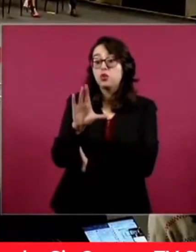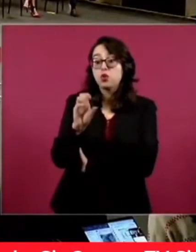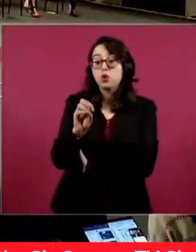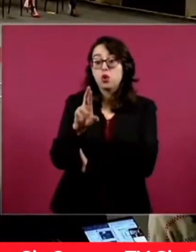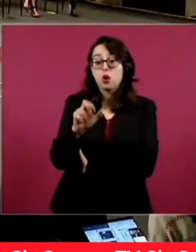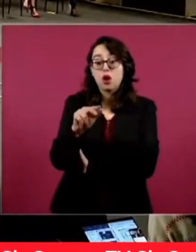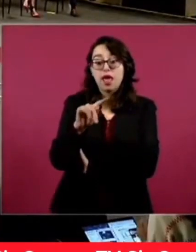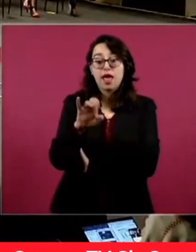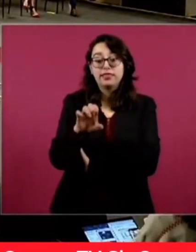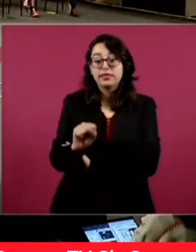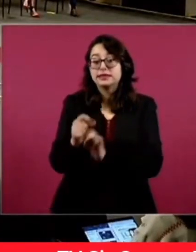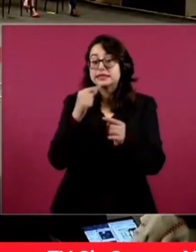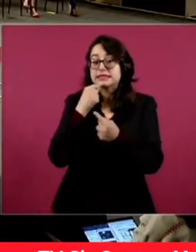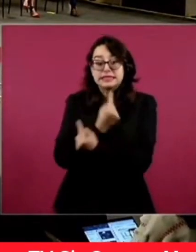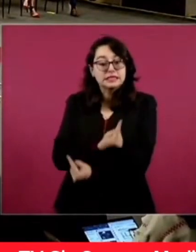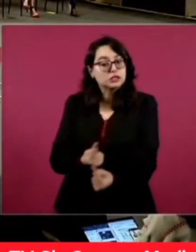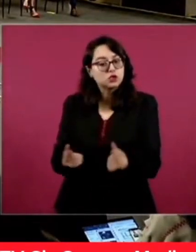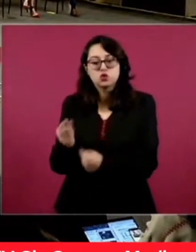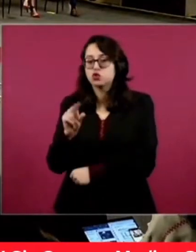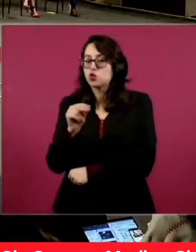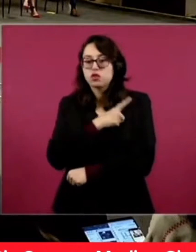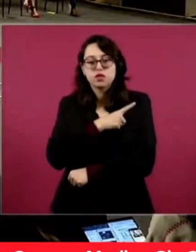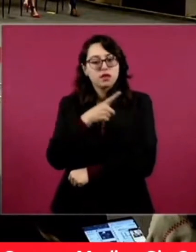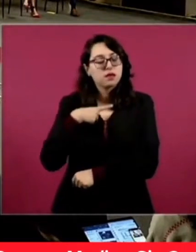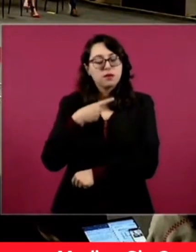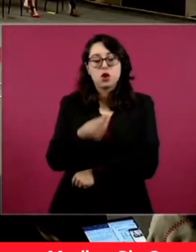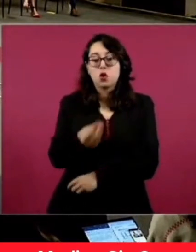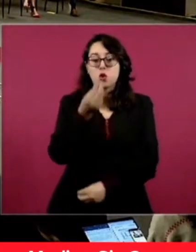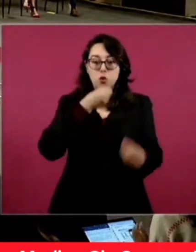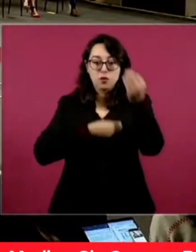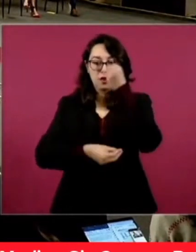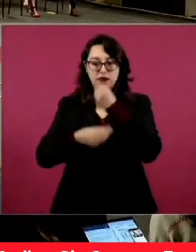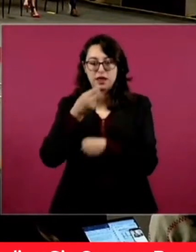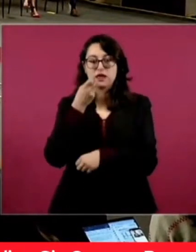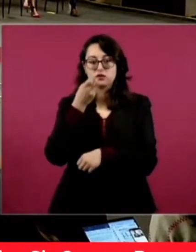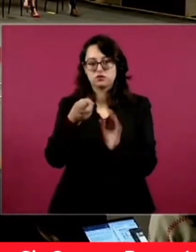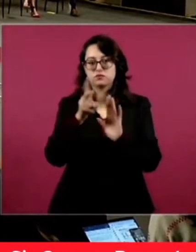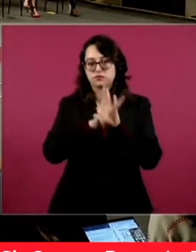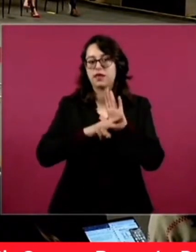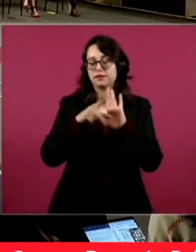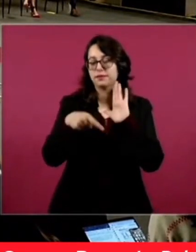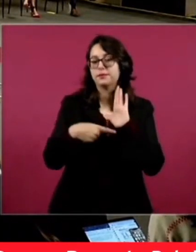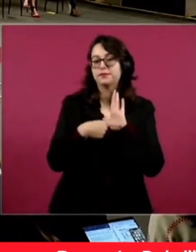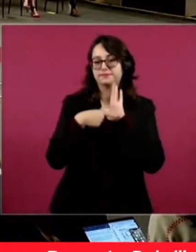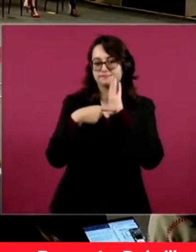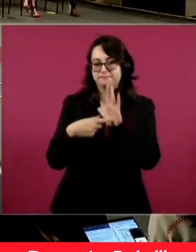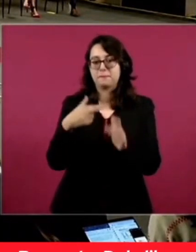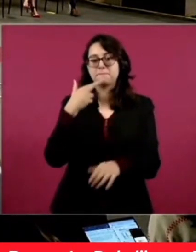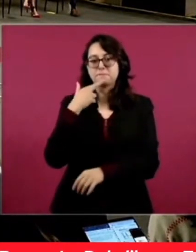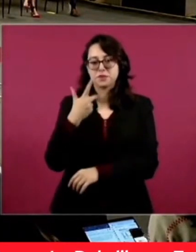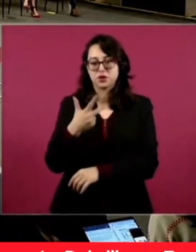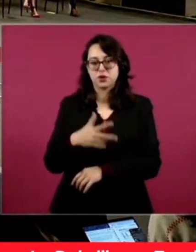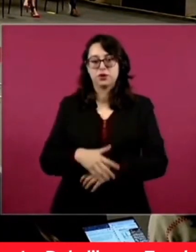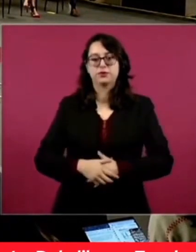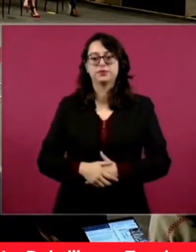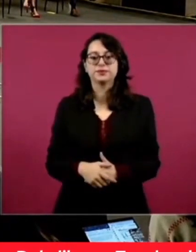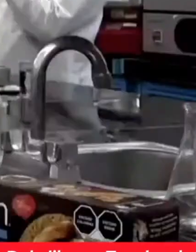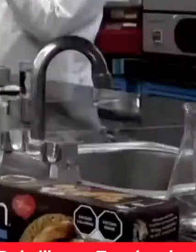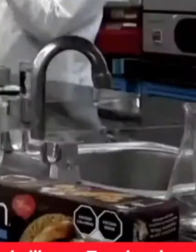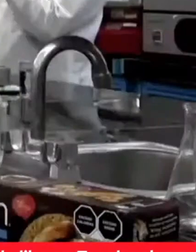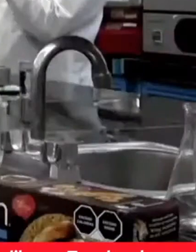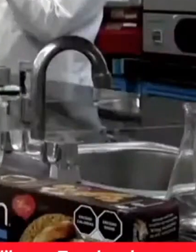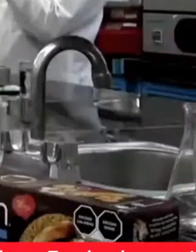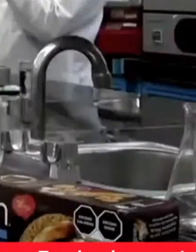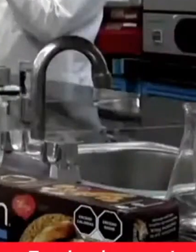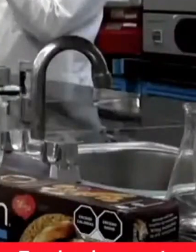ver qué es lo que nos conviene para nuestra salud y la nuestra familia consumir en casa solo con información podemos